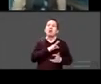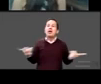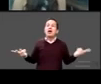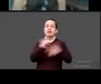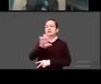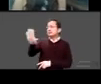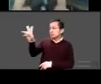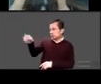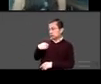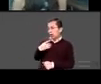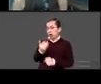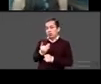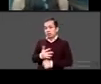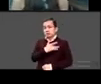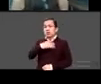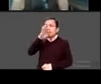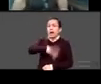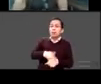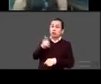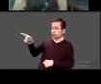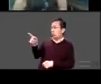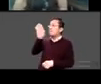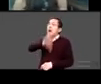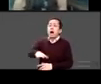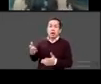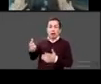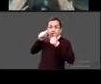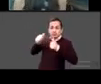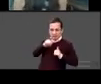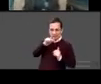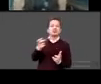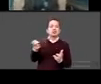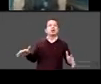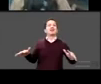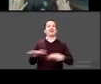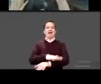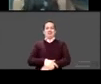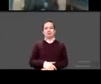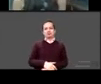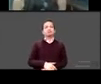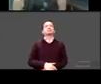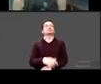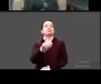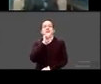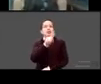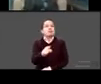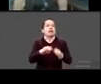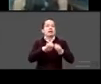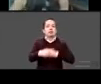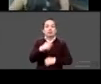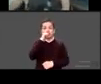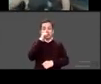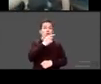mejore la comunicación. También lo que ya decía antes mis colegas, pensemos en el género. Los estudios nos dicen que los